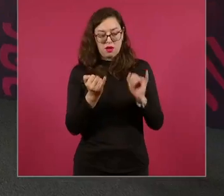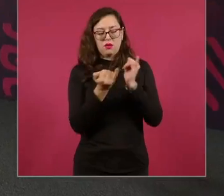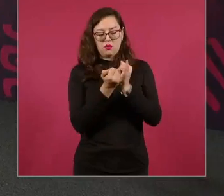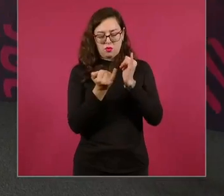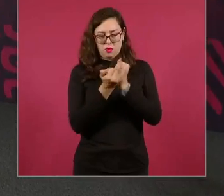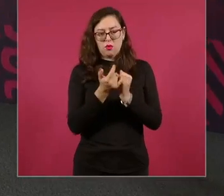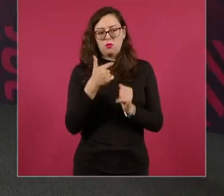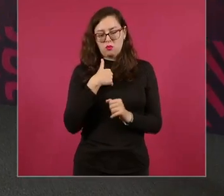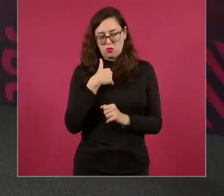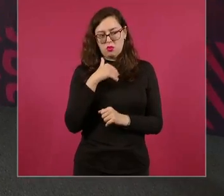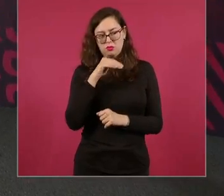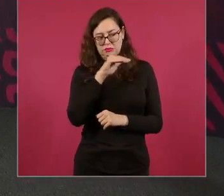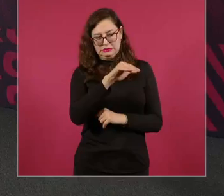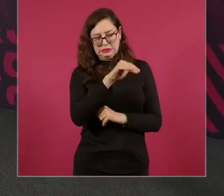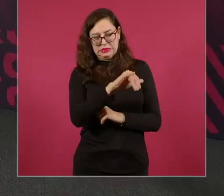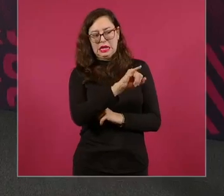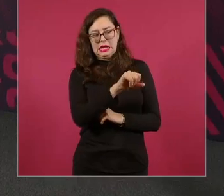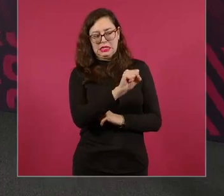Jesús